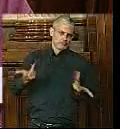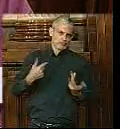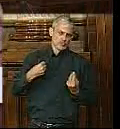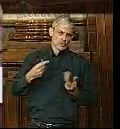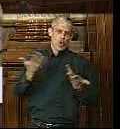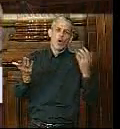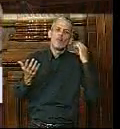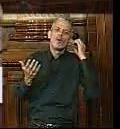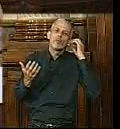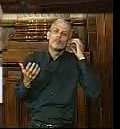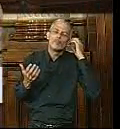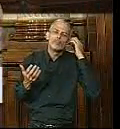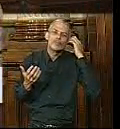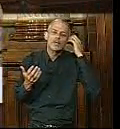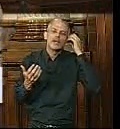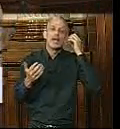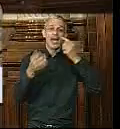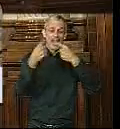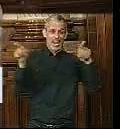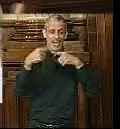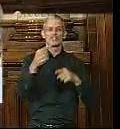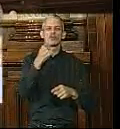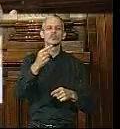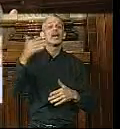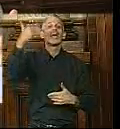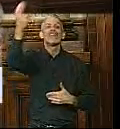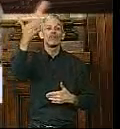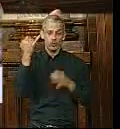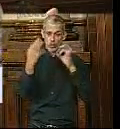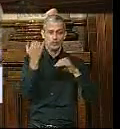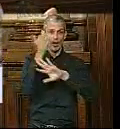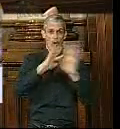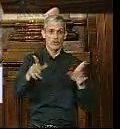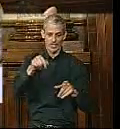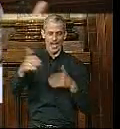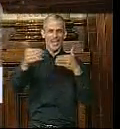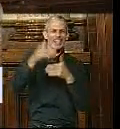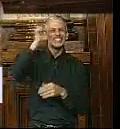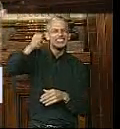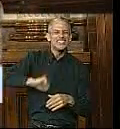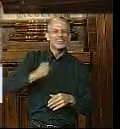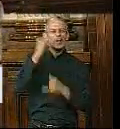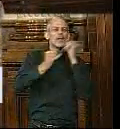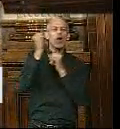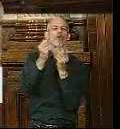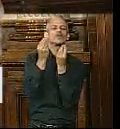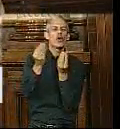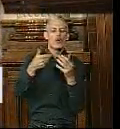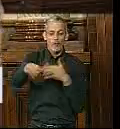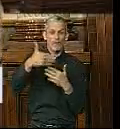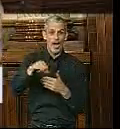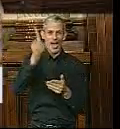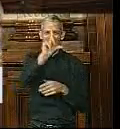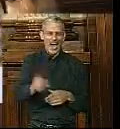Como dice la canción, el futuro llegó, y la tenemos a Silvana para contarnos cómo va a ser un